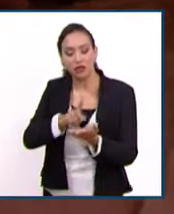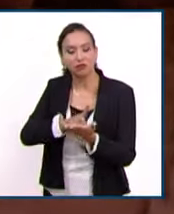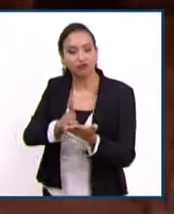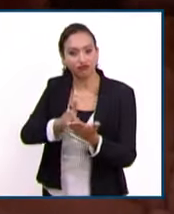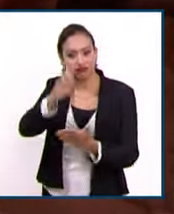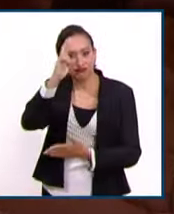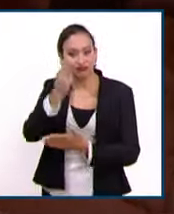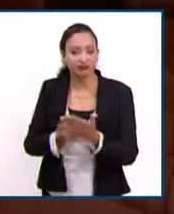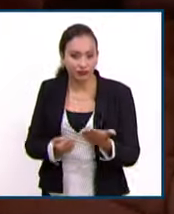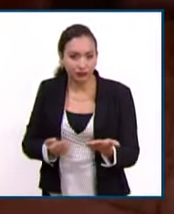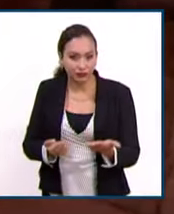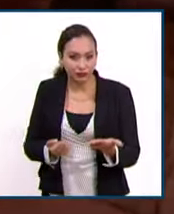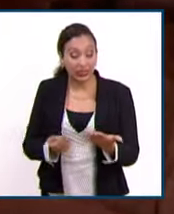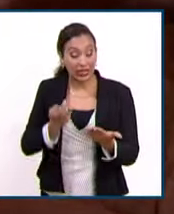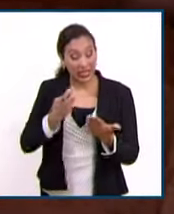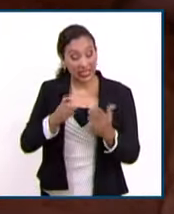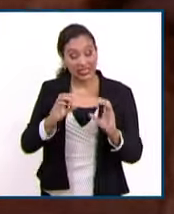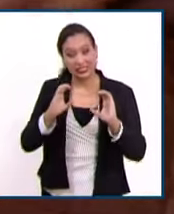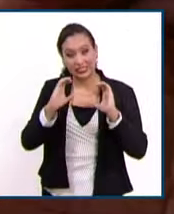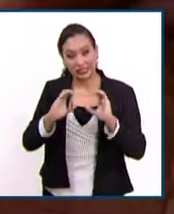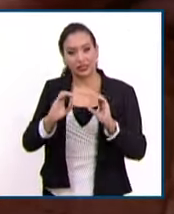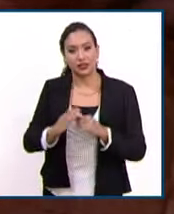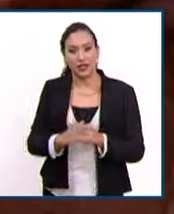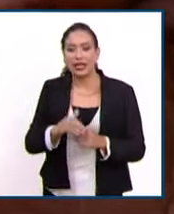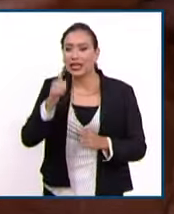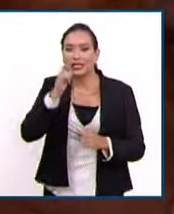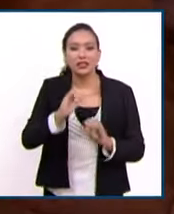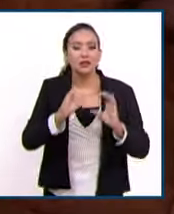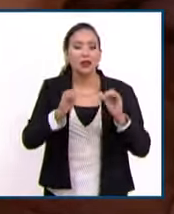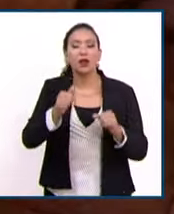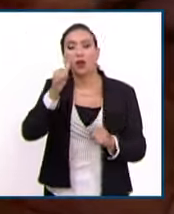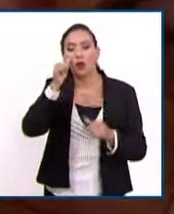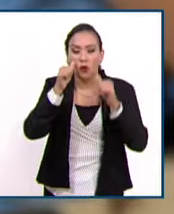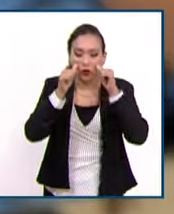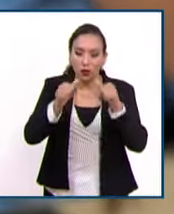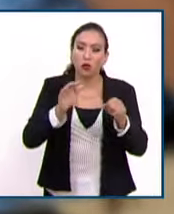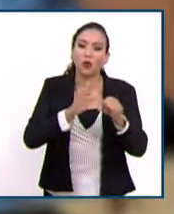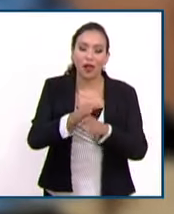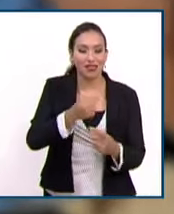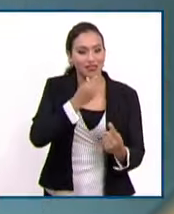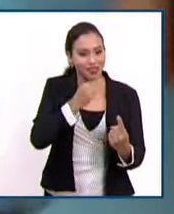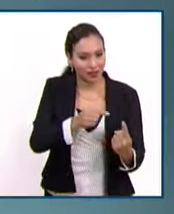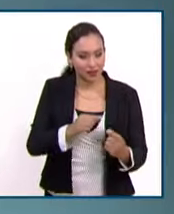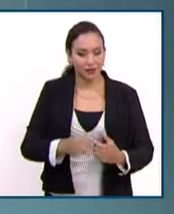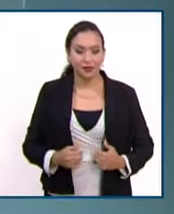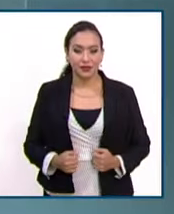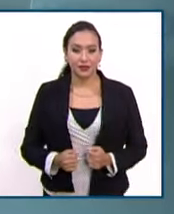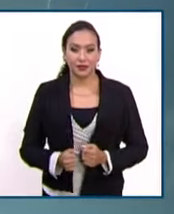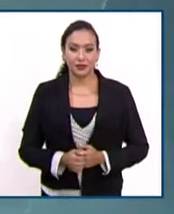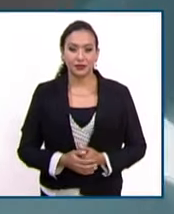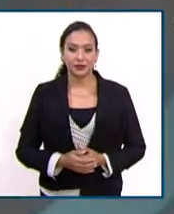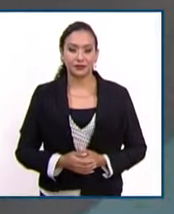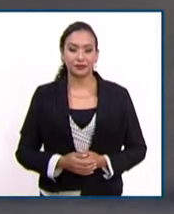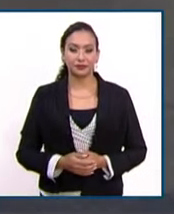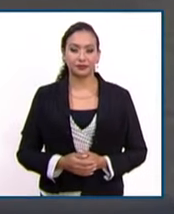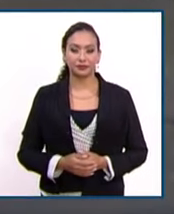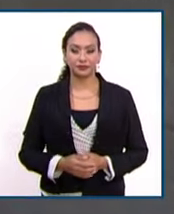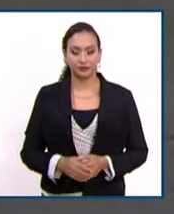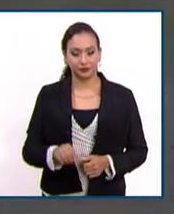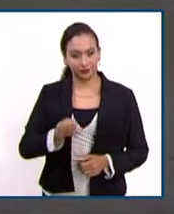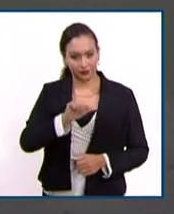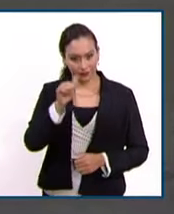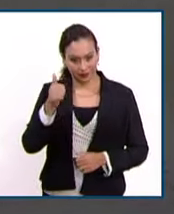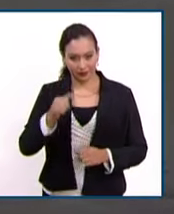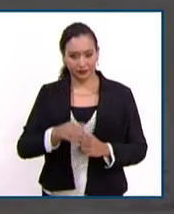de la persona menor de edad, juzgando con perspectiva de infancia y atendiendo al interés superior de la niñez. En otro asunto,